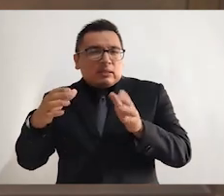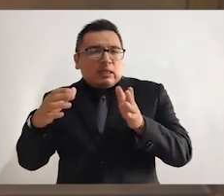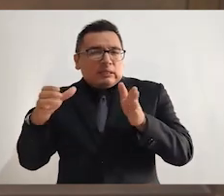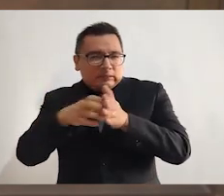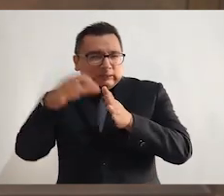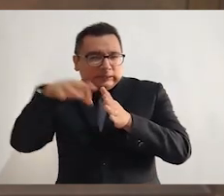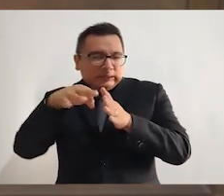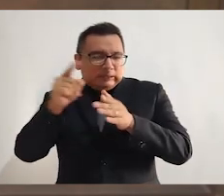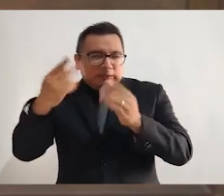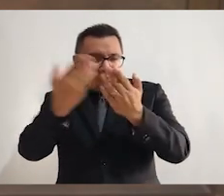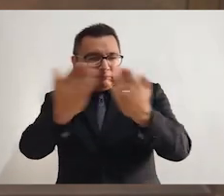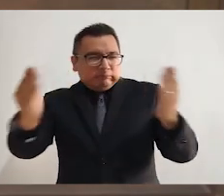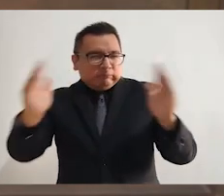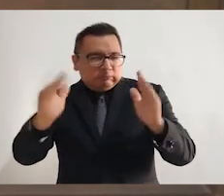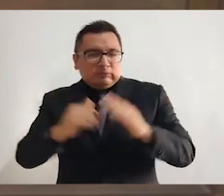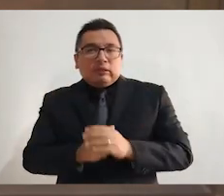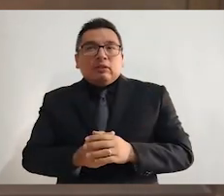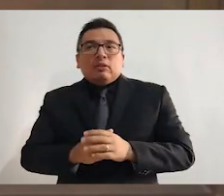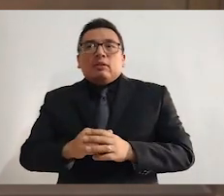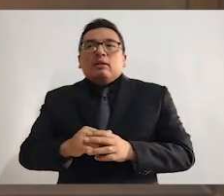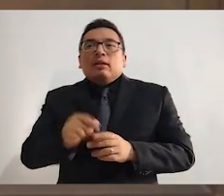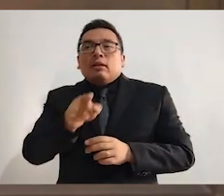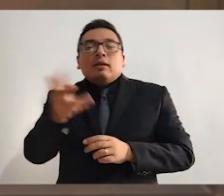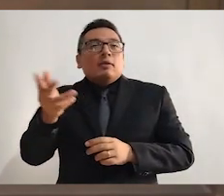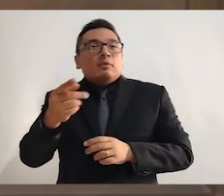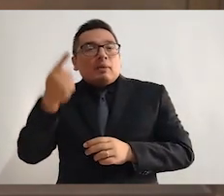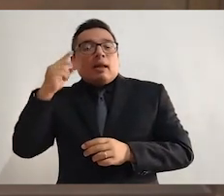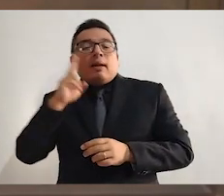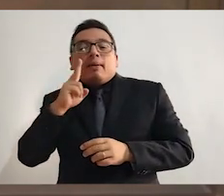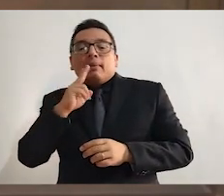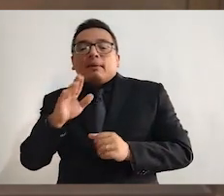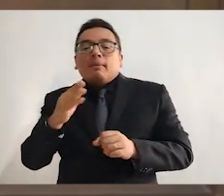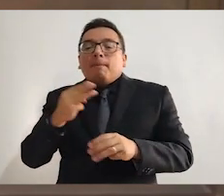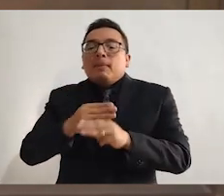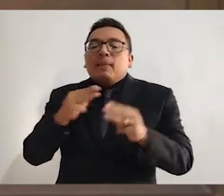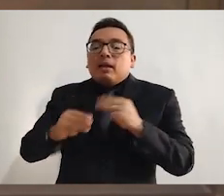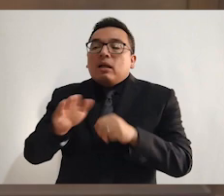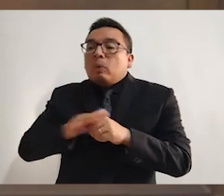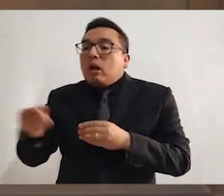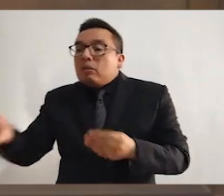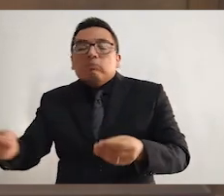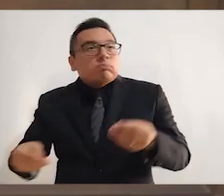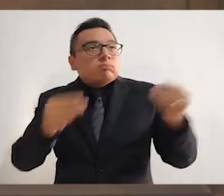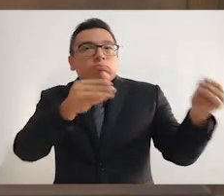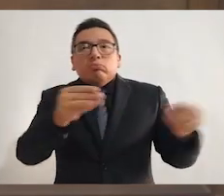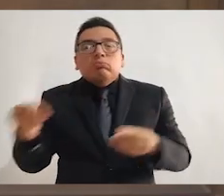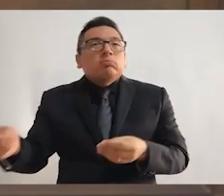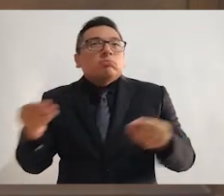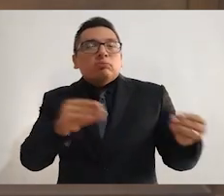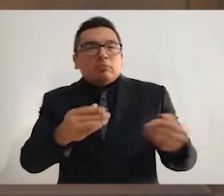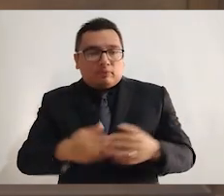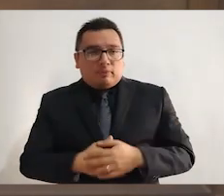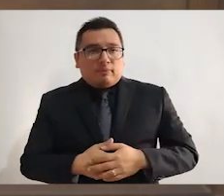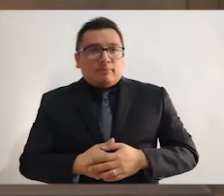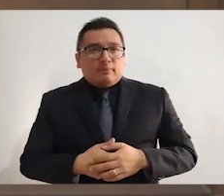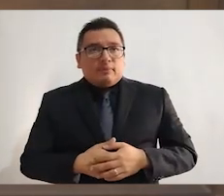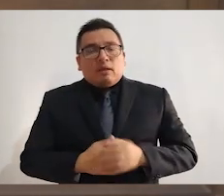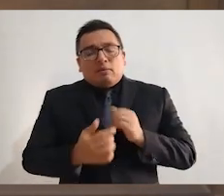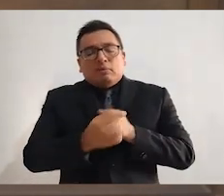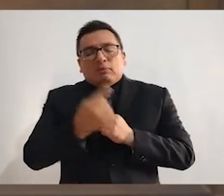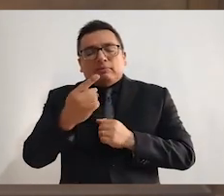tengan facilidad de identificar el material. Y me refiero a que